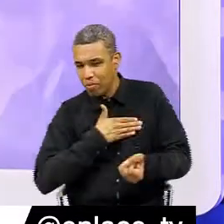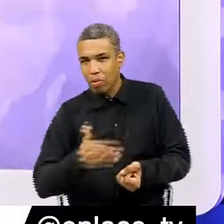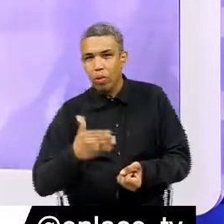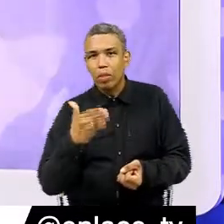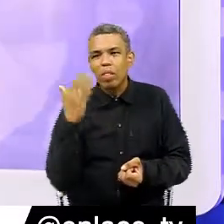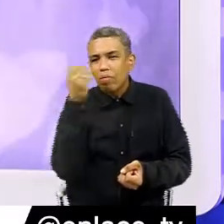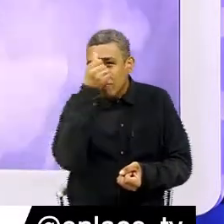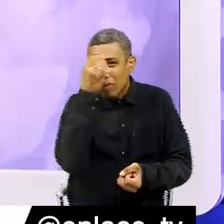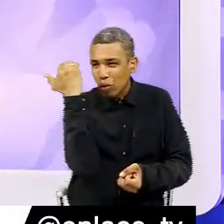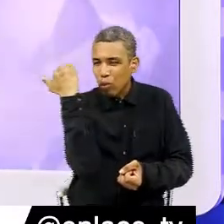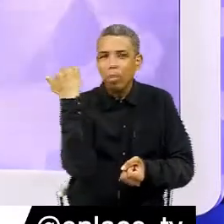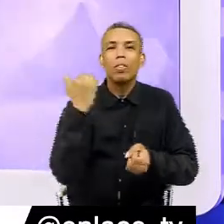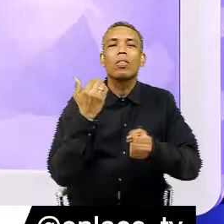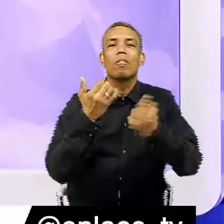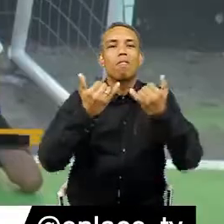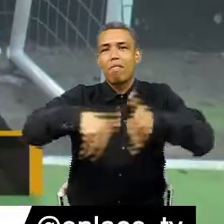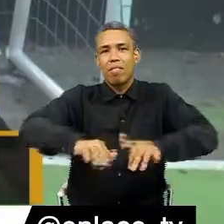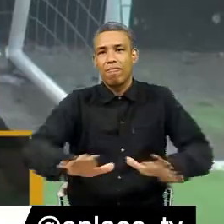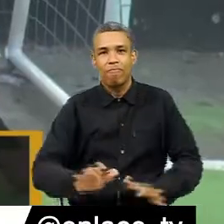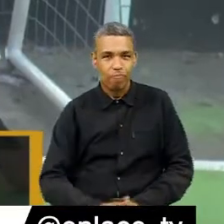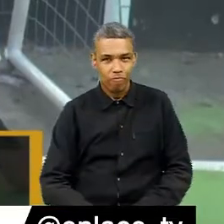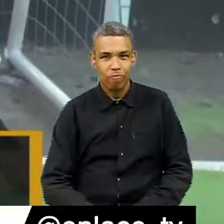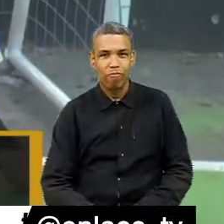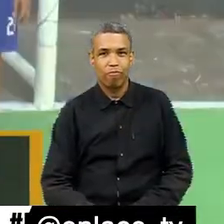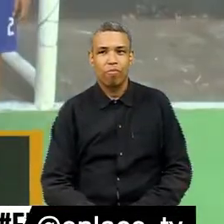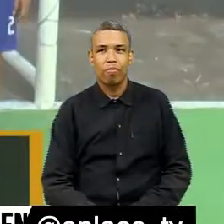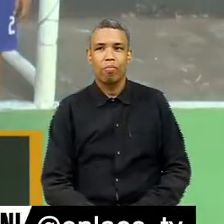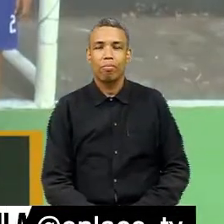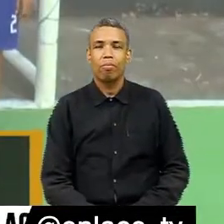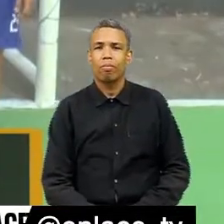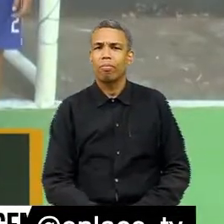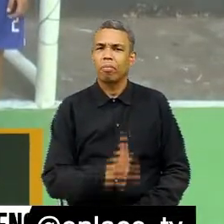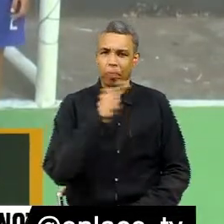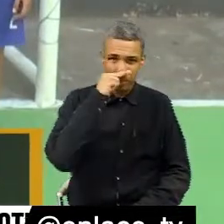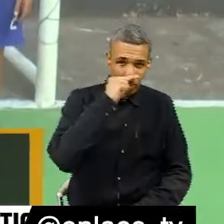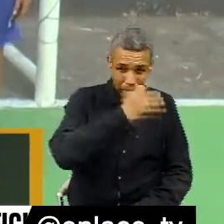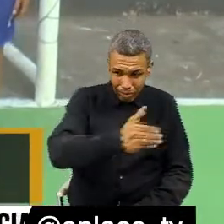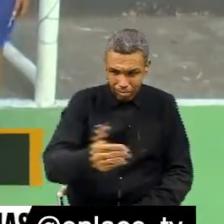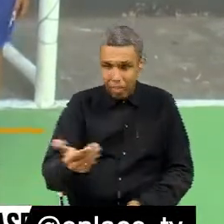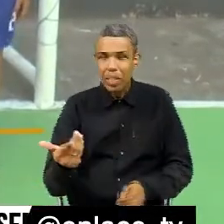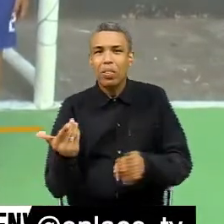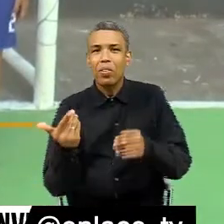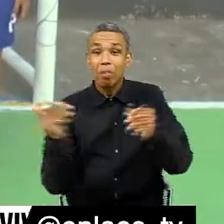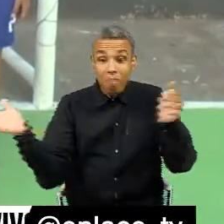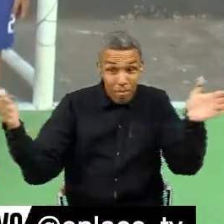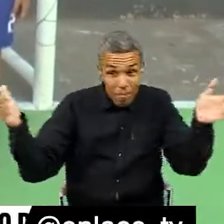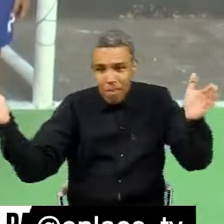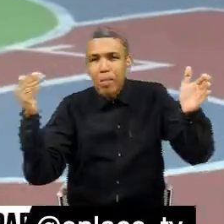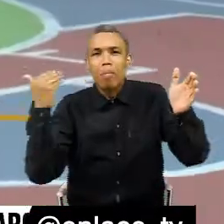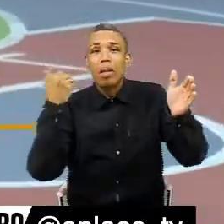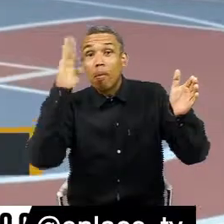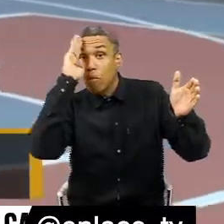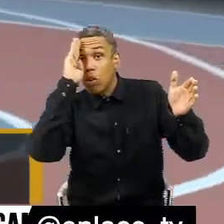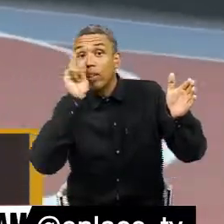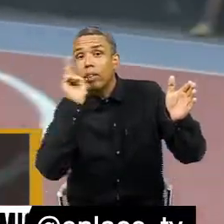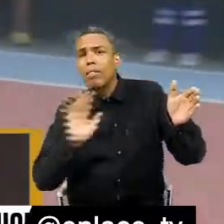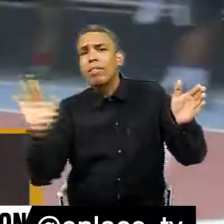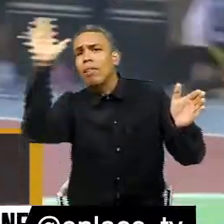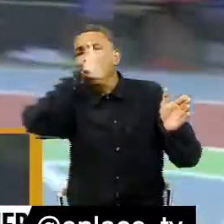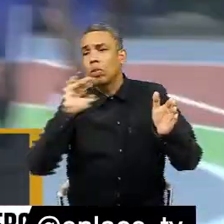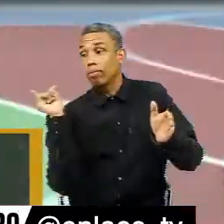final. Con un torneo denominado Forjando Valores, organizado por la Policía Nacional con el apoyo del Instituto del Deporte Local,